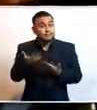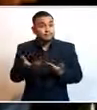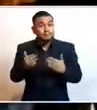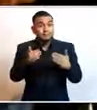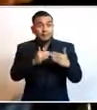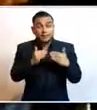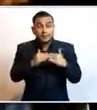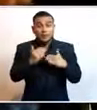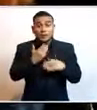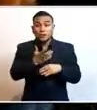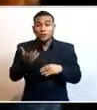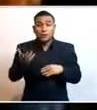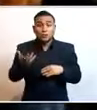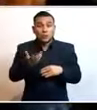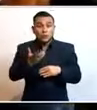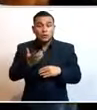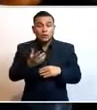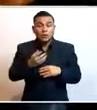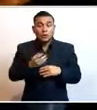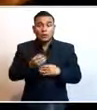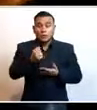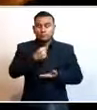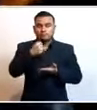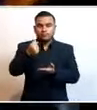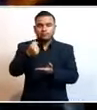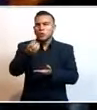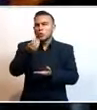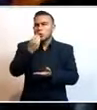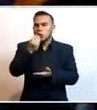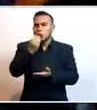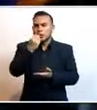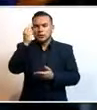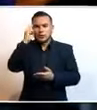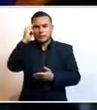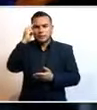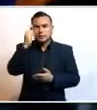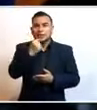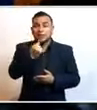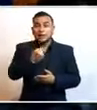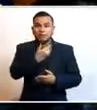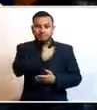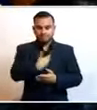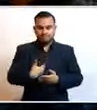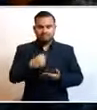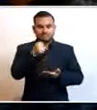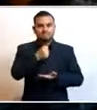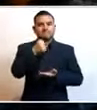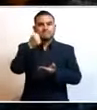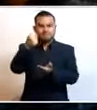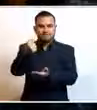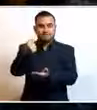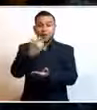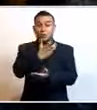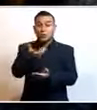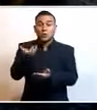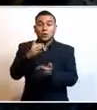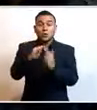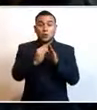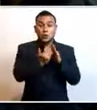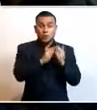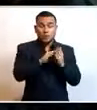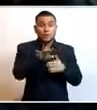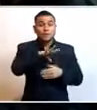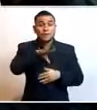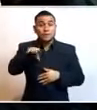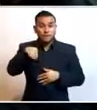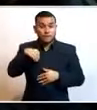hacer acopio de estas bolsas solidarias que son entregadas este día para ustedes, mis queridas familias